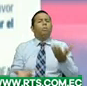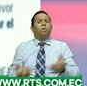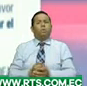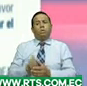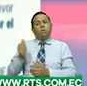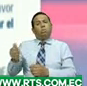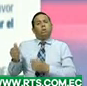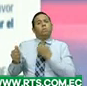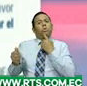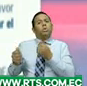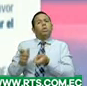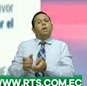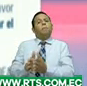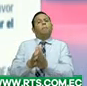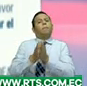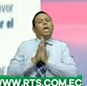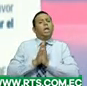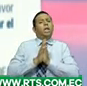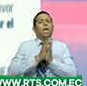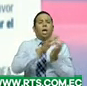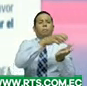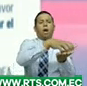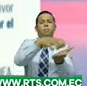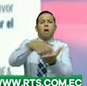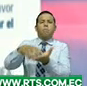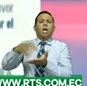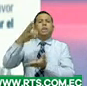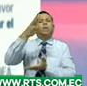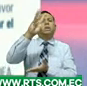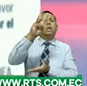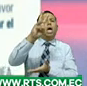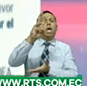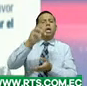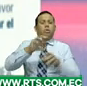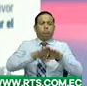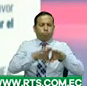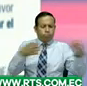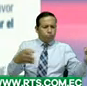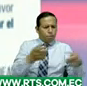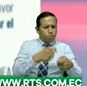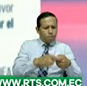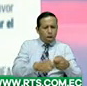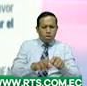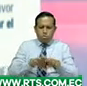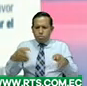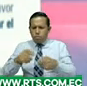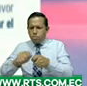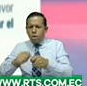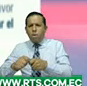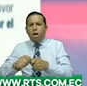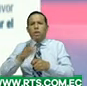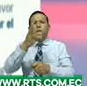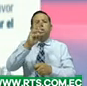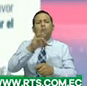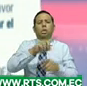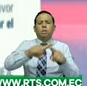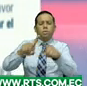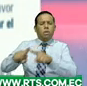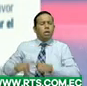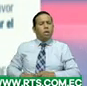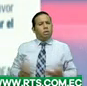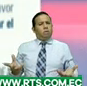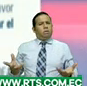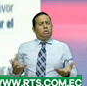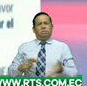de urnas en 16 provincias escogidas por él, lo que no es un muestreo aleatorio. La crítica se extiende aún más y manifiesta que el